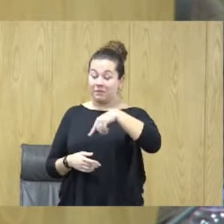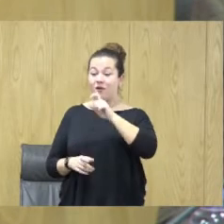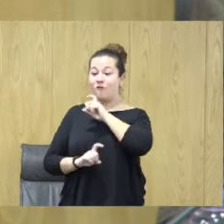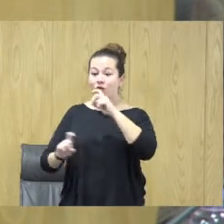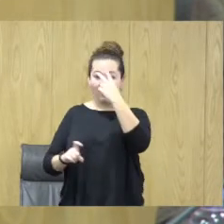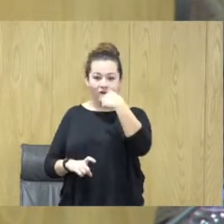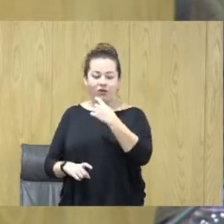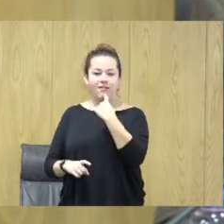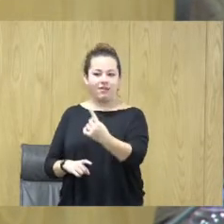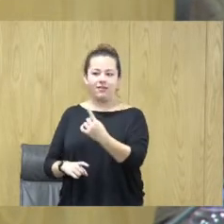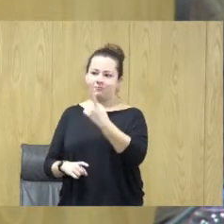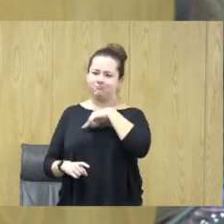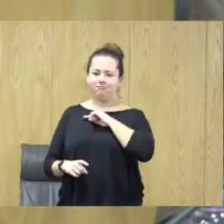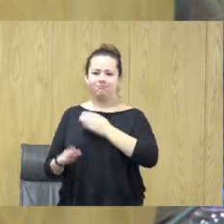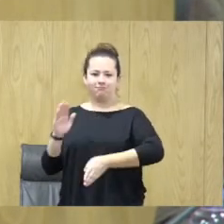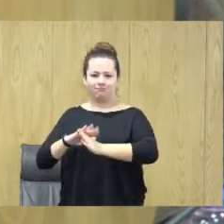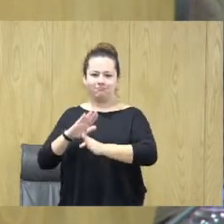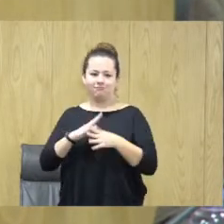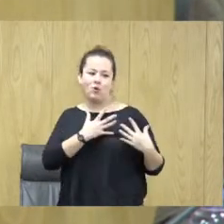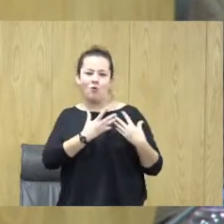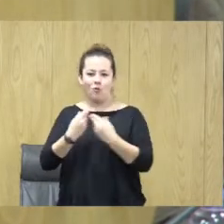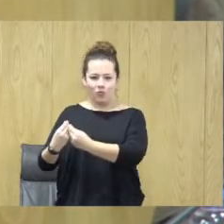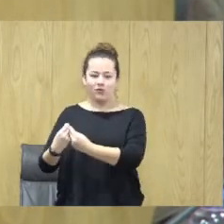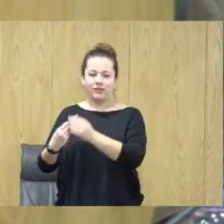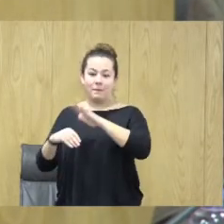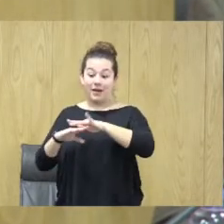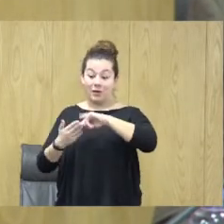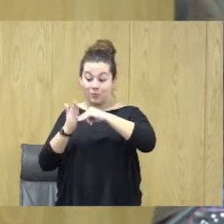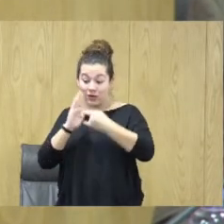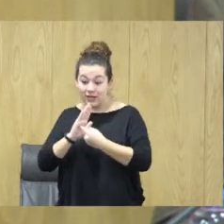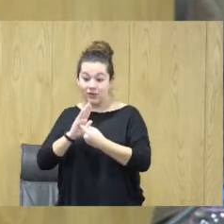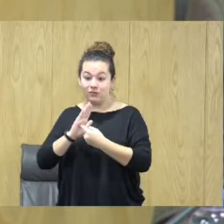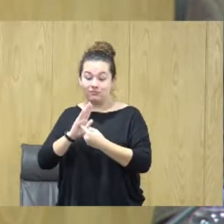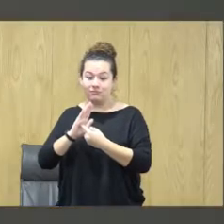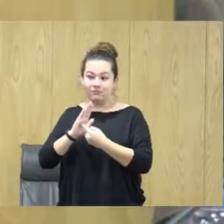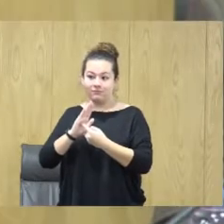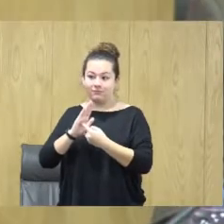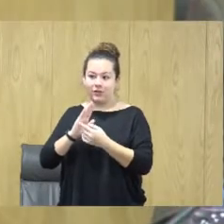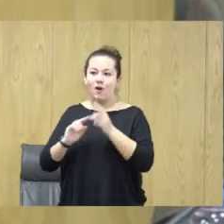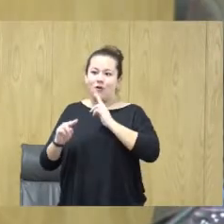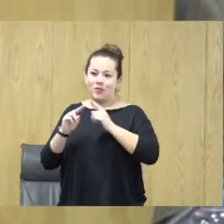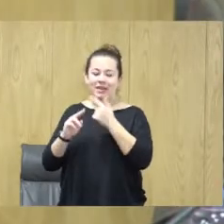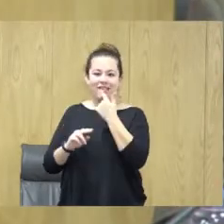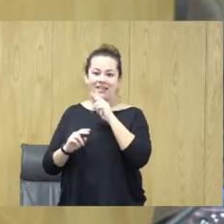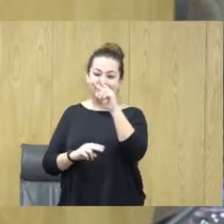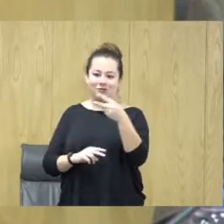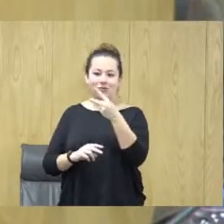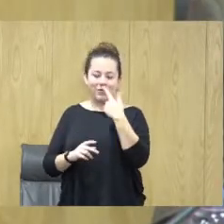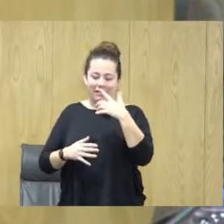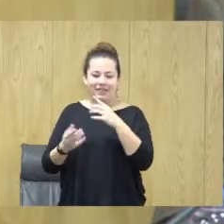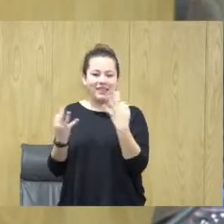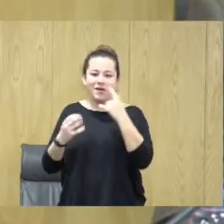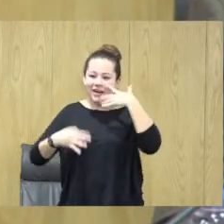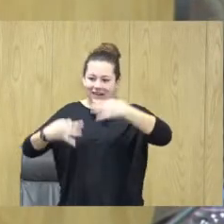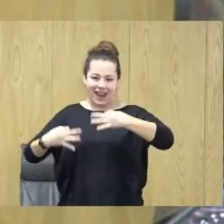11 seguiremos a su lado para que este proyecto, no como su nombre indique en este momento, proyecto, sea una realidad y